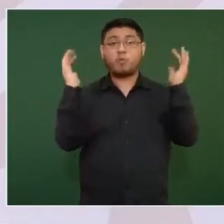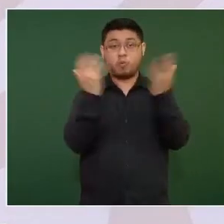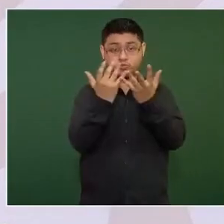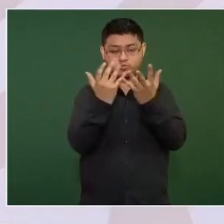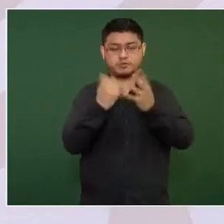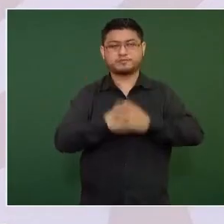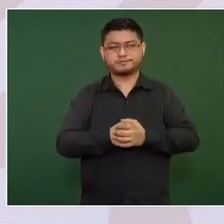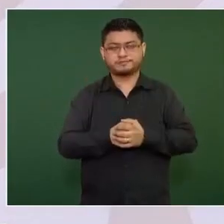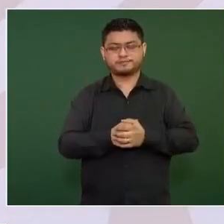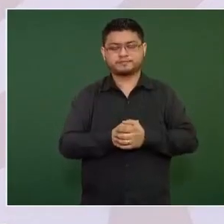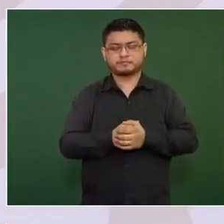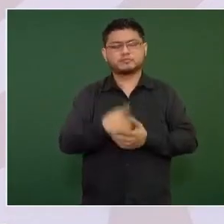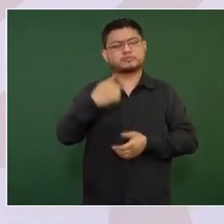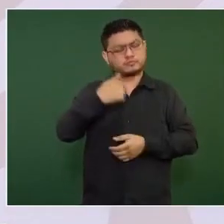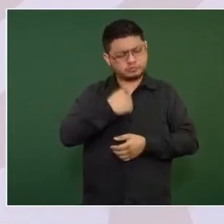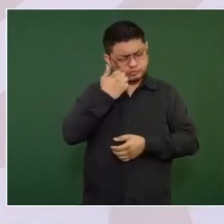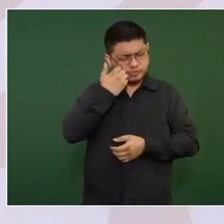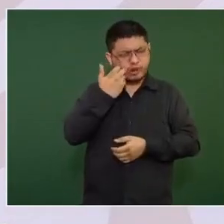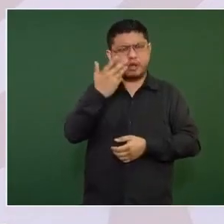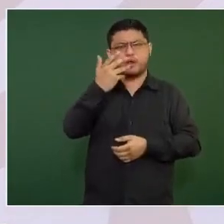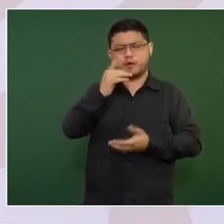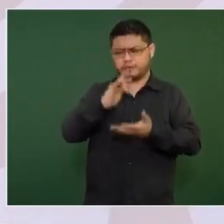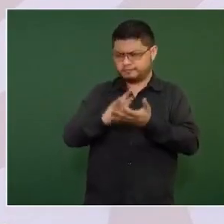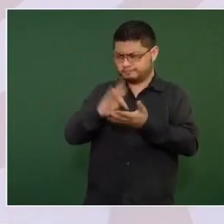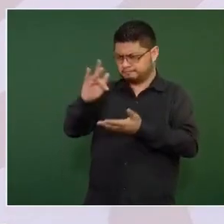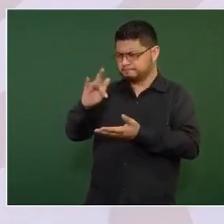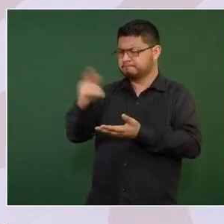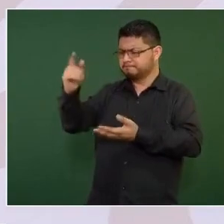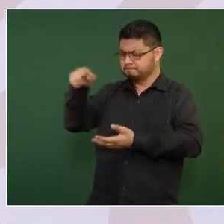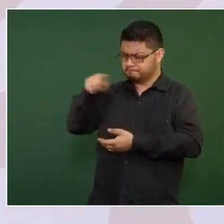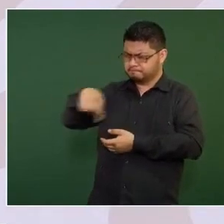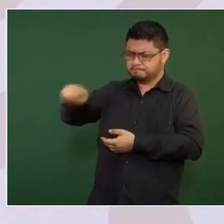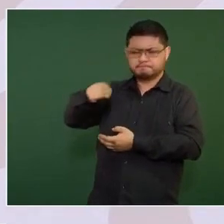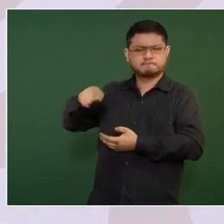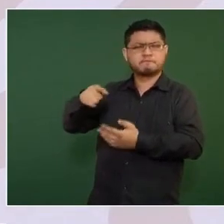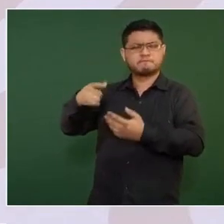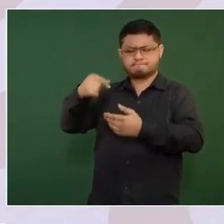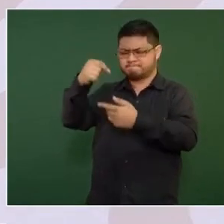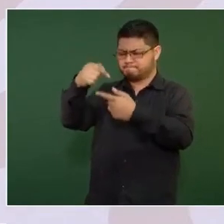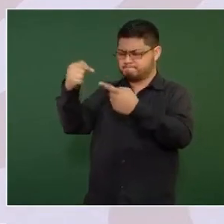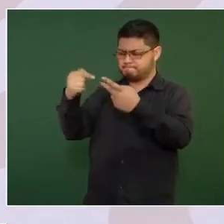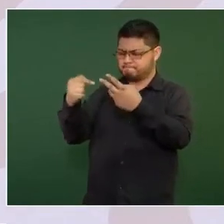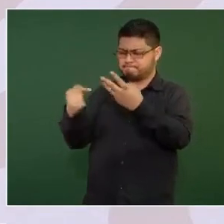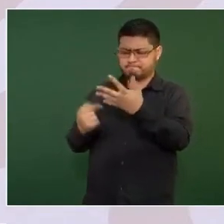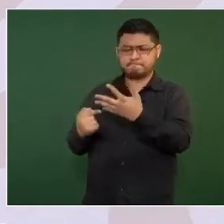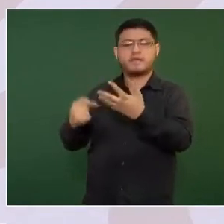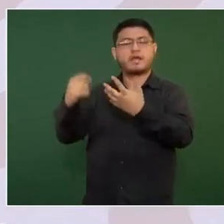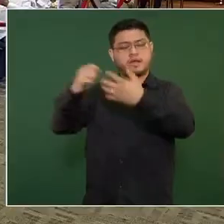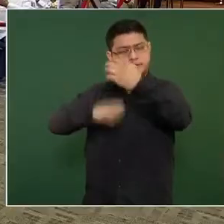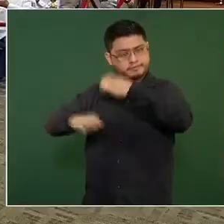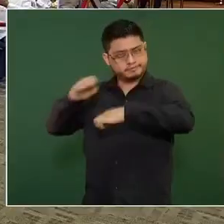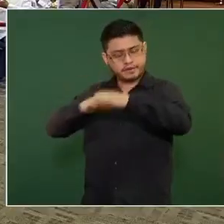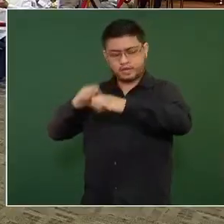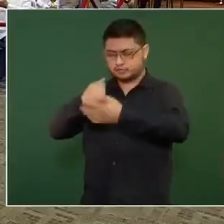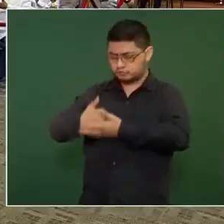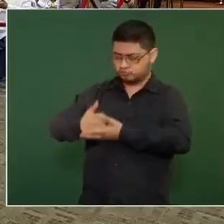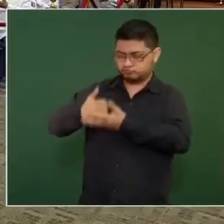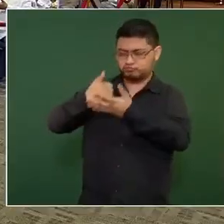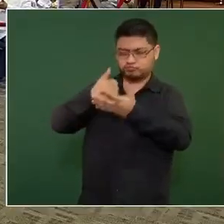Aquí quiero agradecer a las empresas que están trabajando en la construcción del Tren Maya.